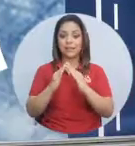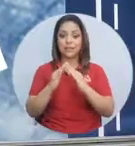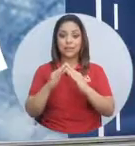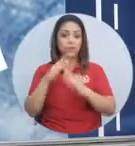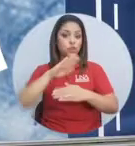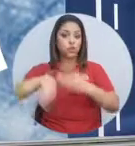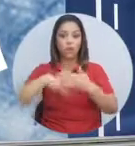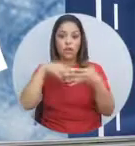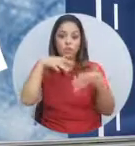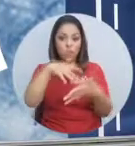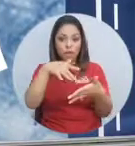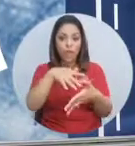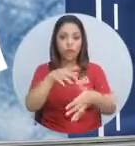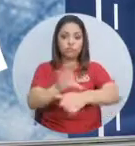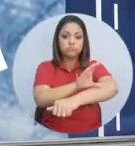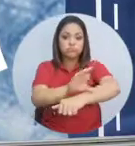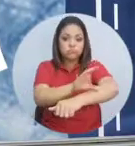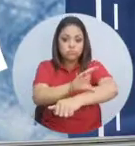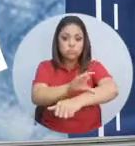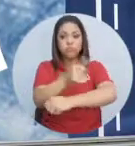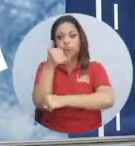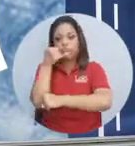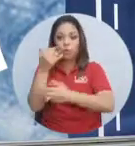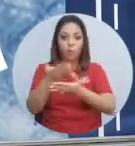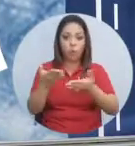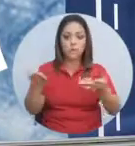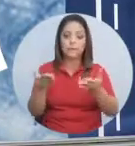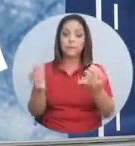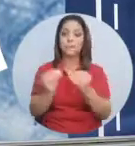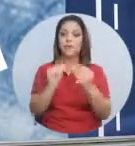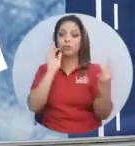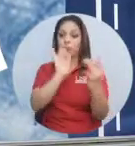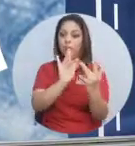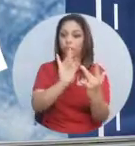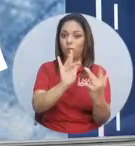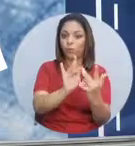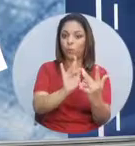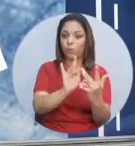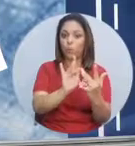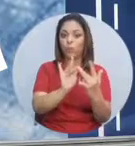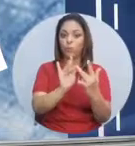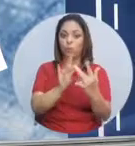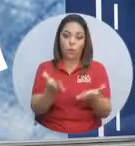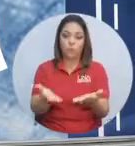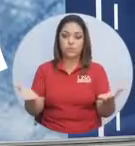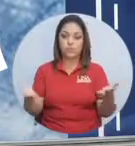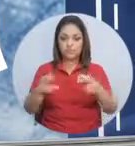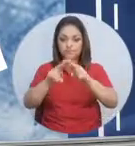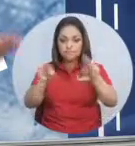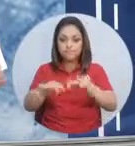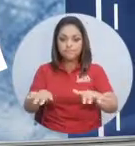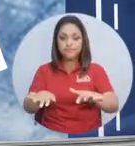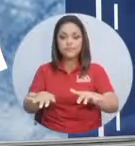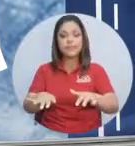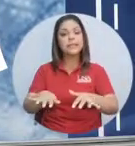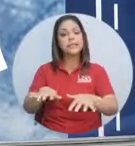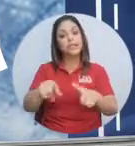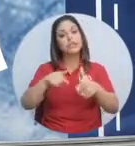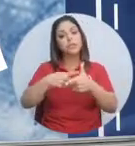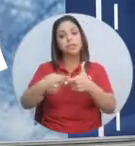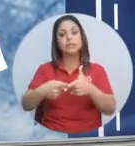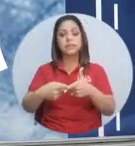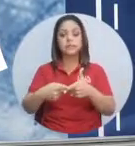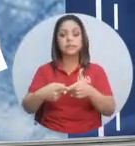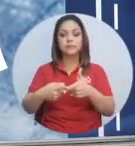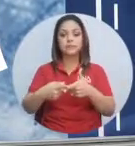hace todavía que haya un mayor contacto, ¿verdad?, de las personas con los dispositivos electrónicos y por ende en los entornos